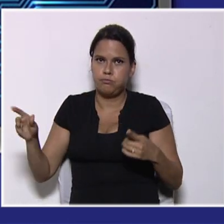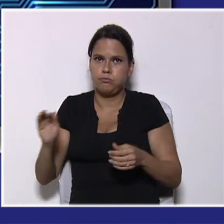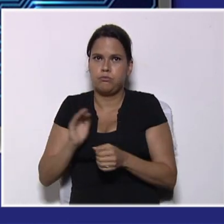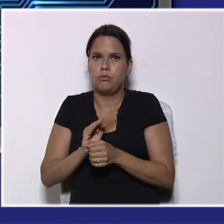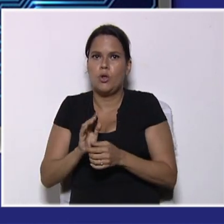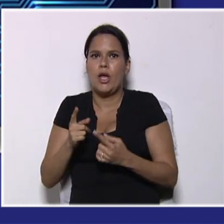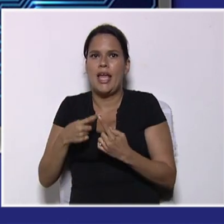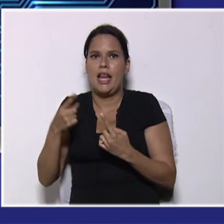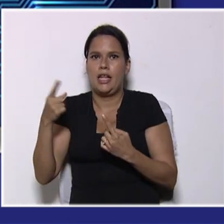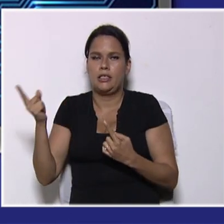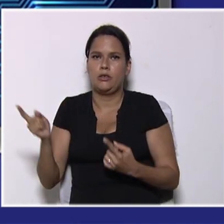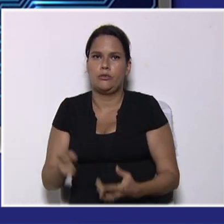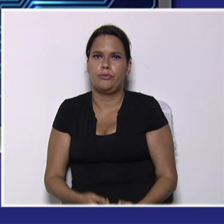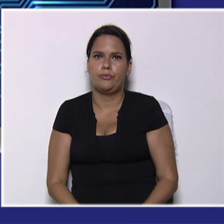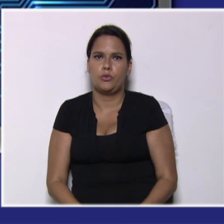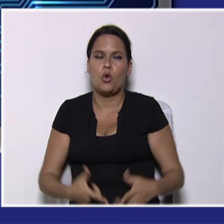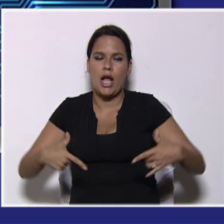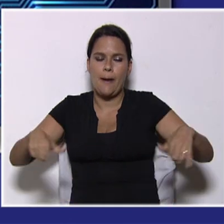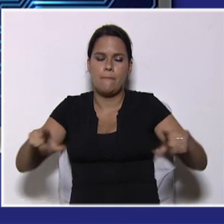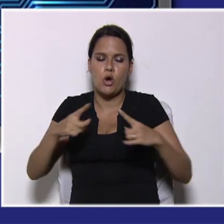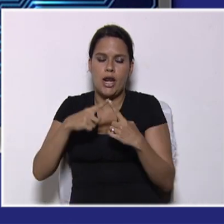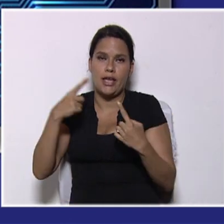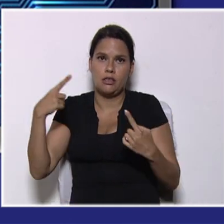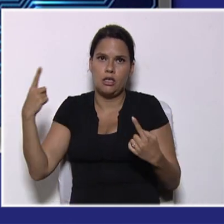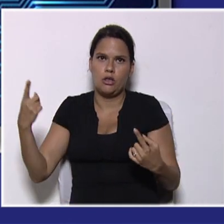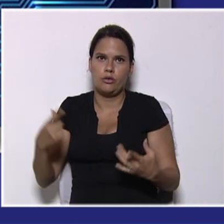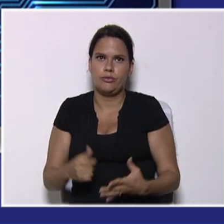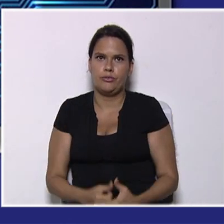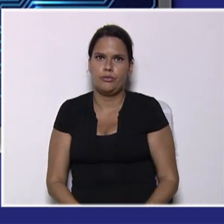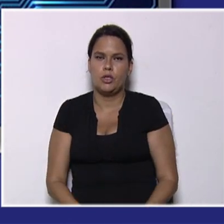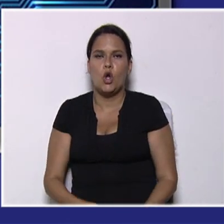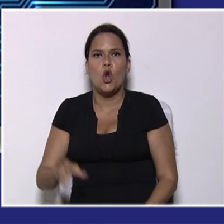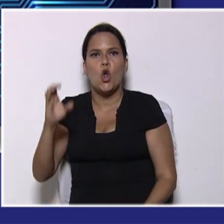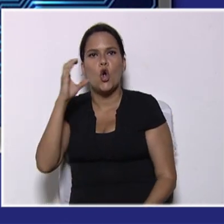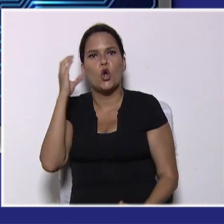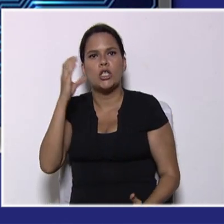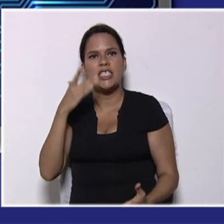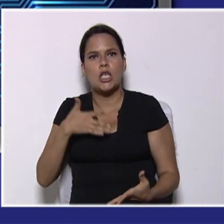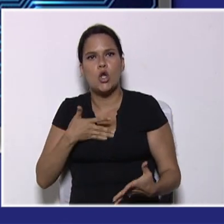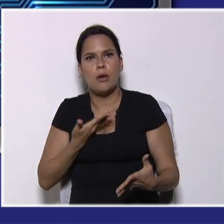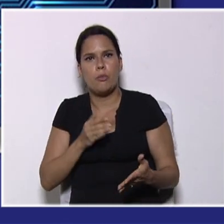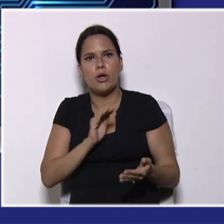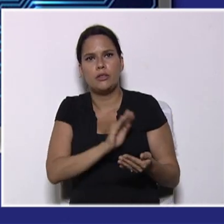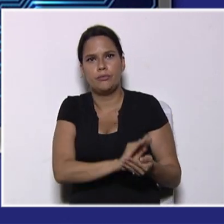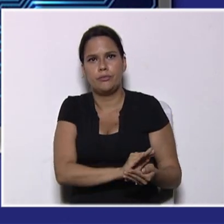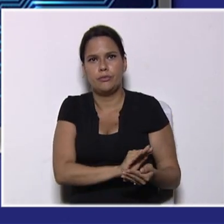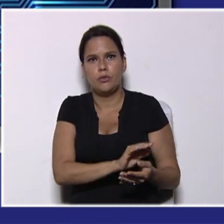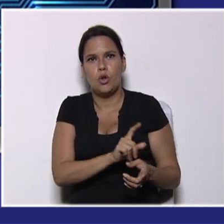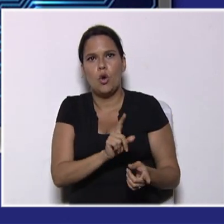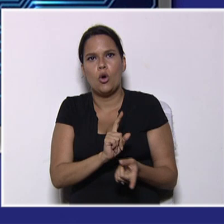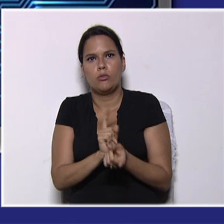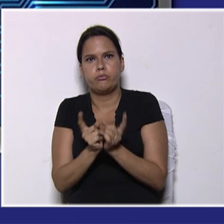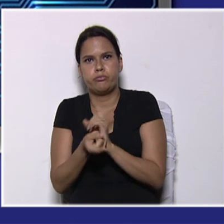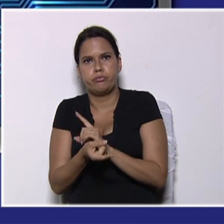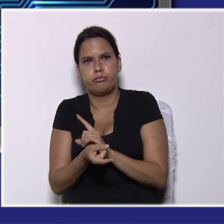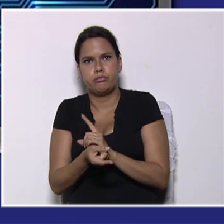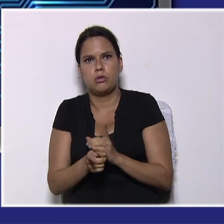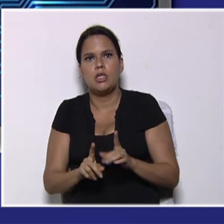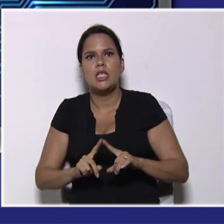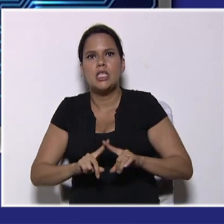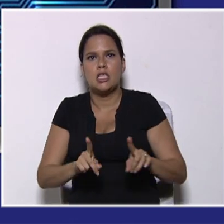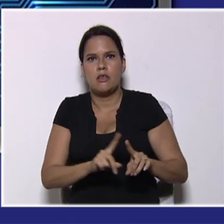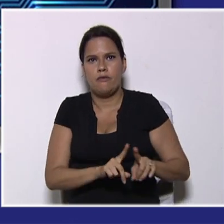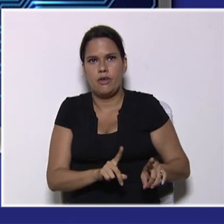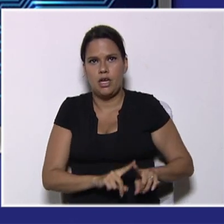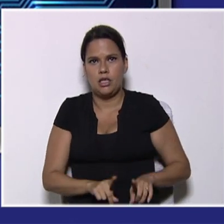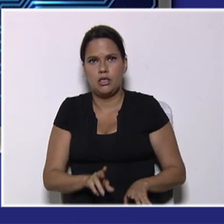campo eléctrico. Los condensadores pueden ser del tipo fijos o cerámicos. Variables empleados,